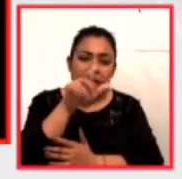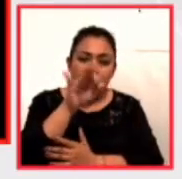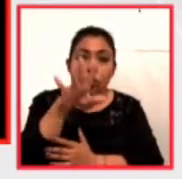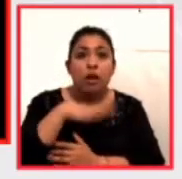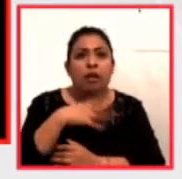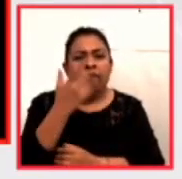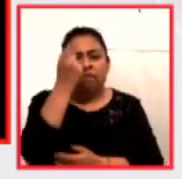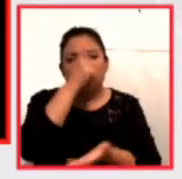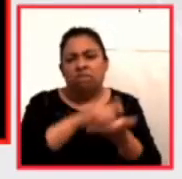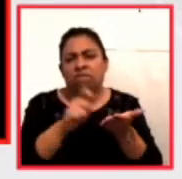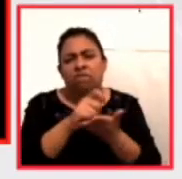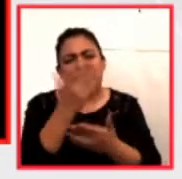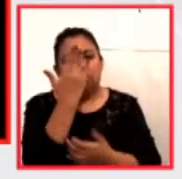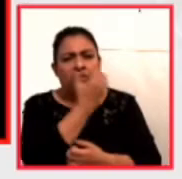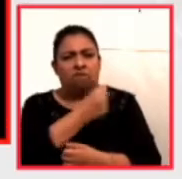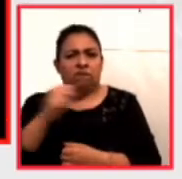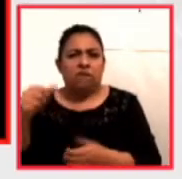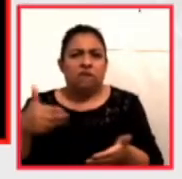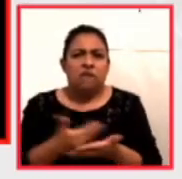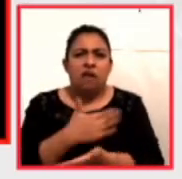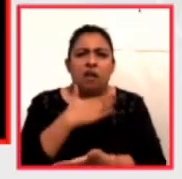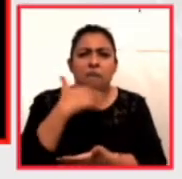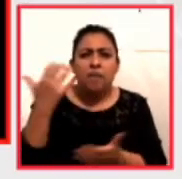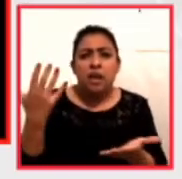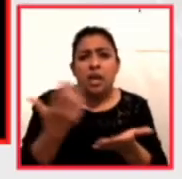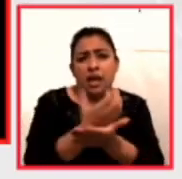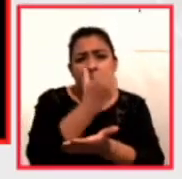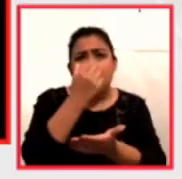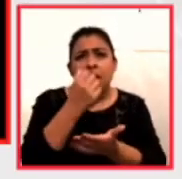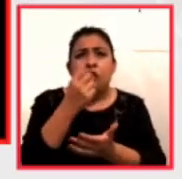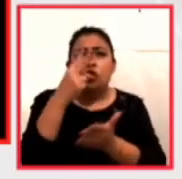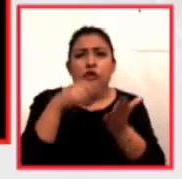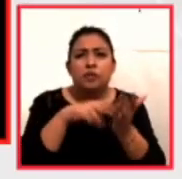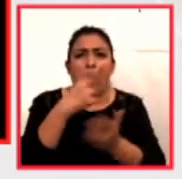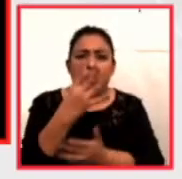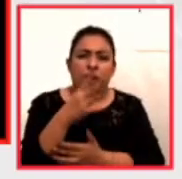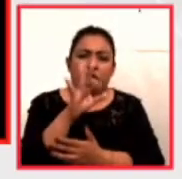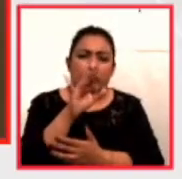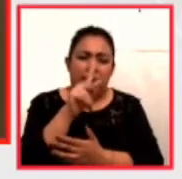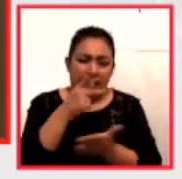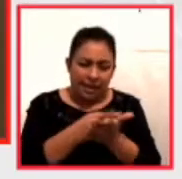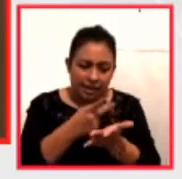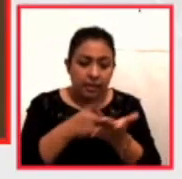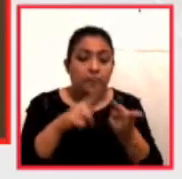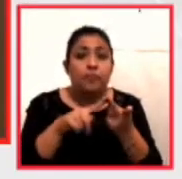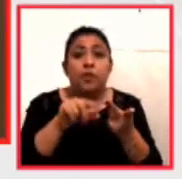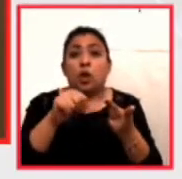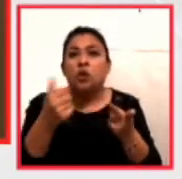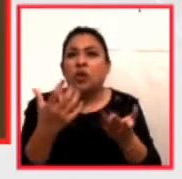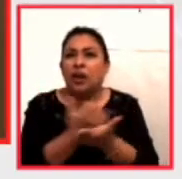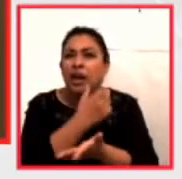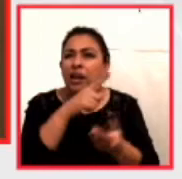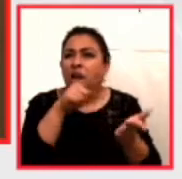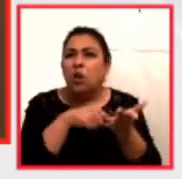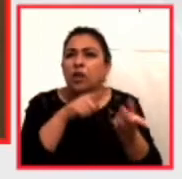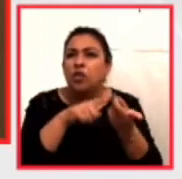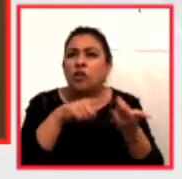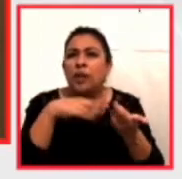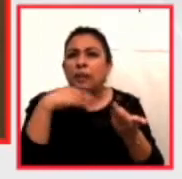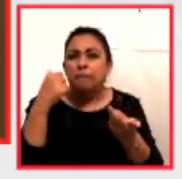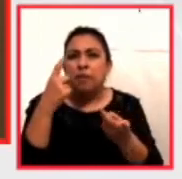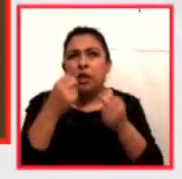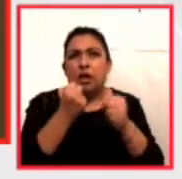escritora alemana que ha ganado, bueno, el Estilete de Plata en el año 2004, la Cruz de la Orden del Mérito de la República Federal de Alemania en el